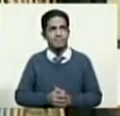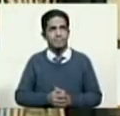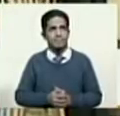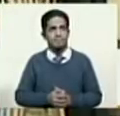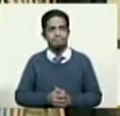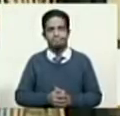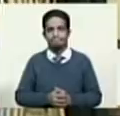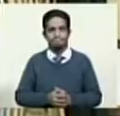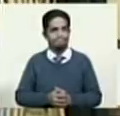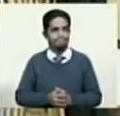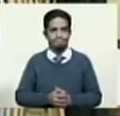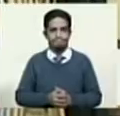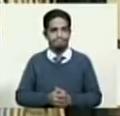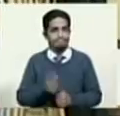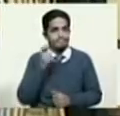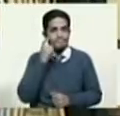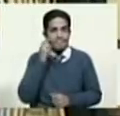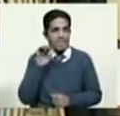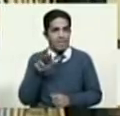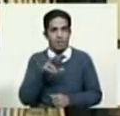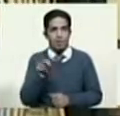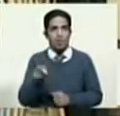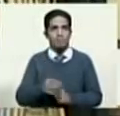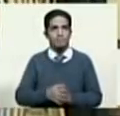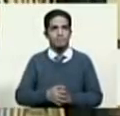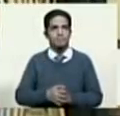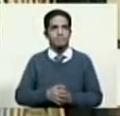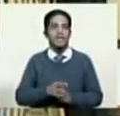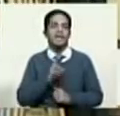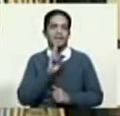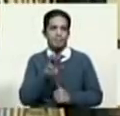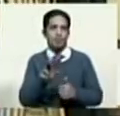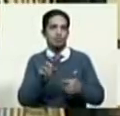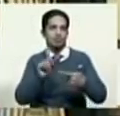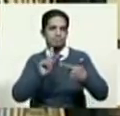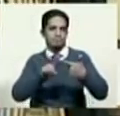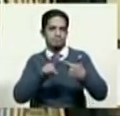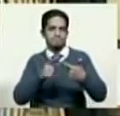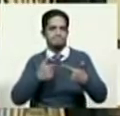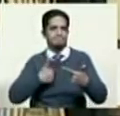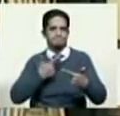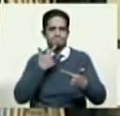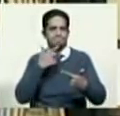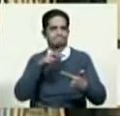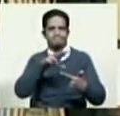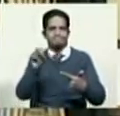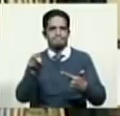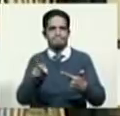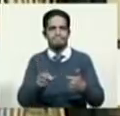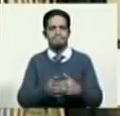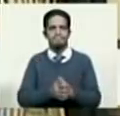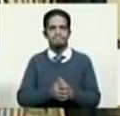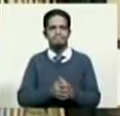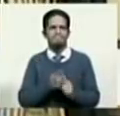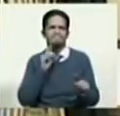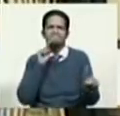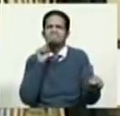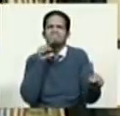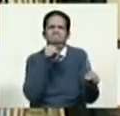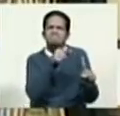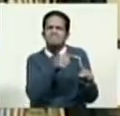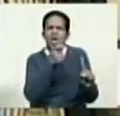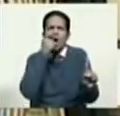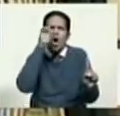Creo que no. Te respondo mi convicción. La prioridad de la mujer y el hombre